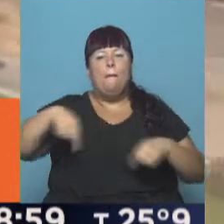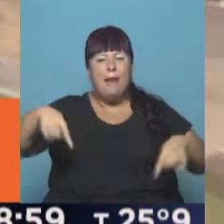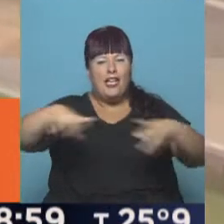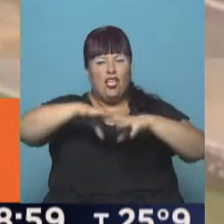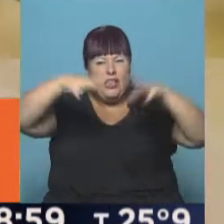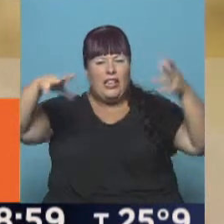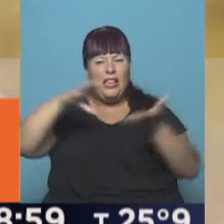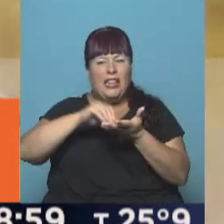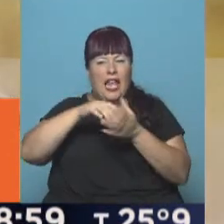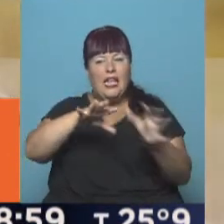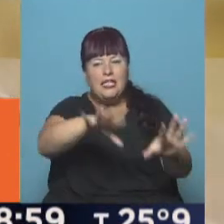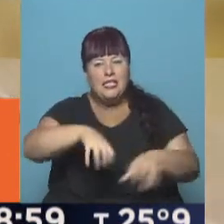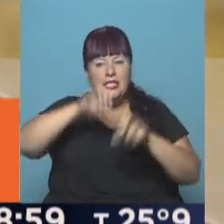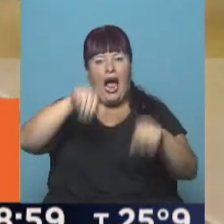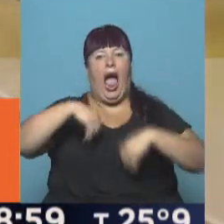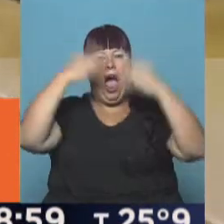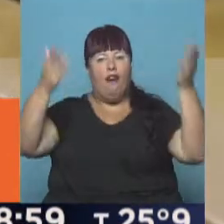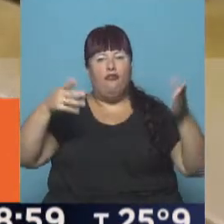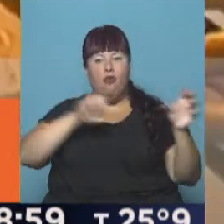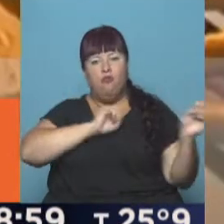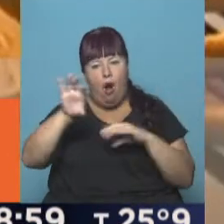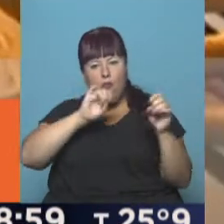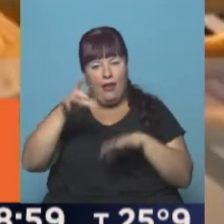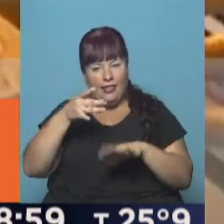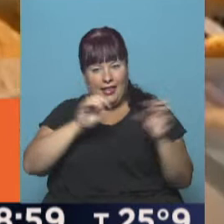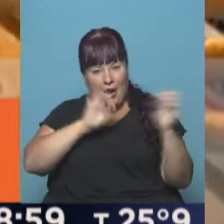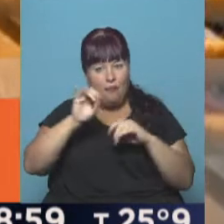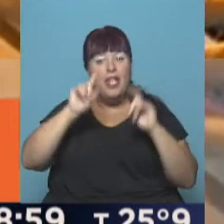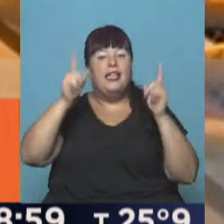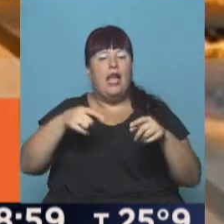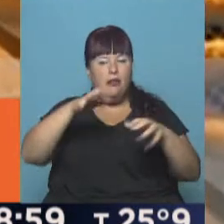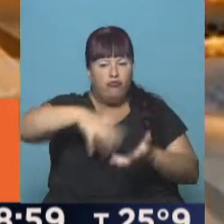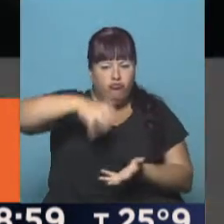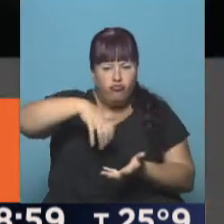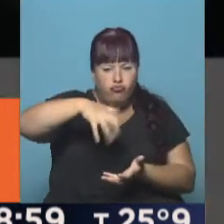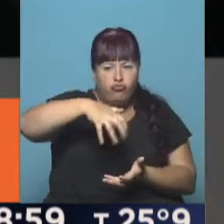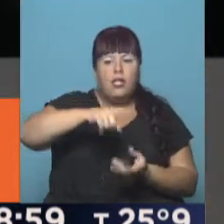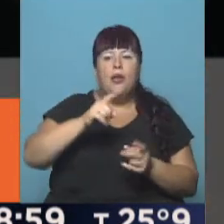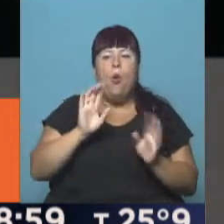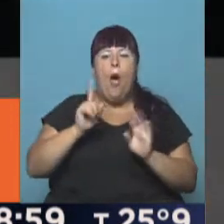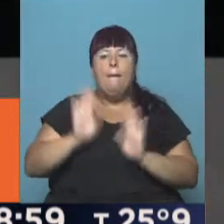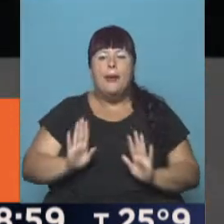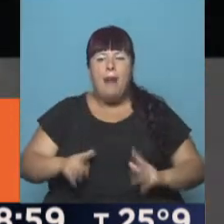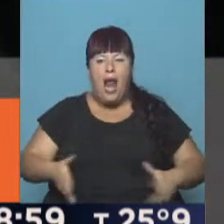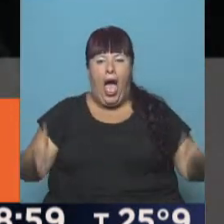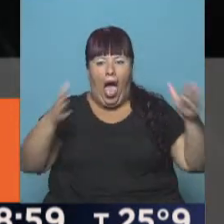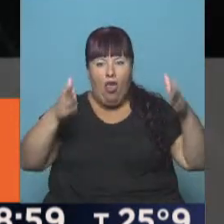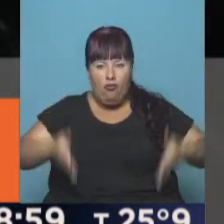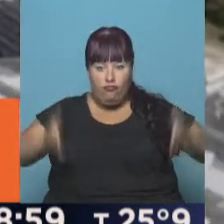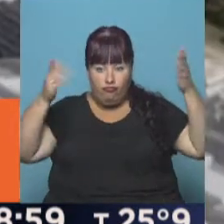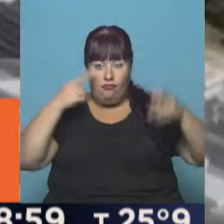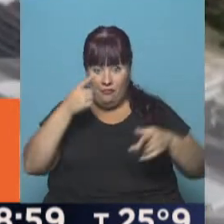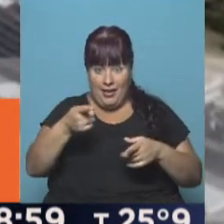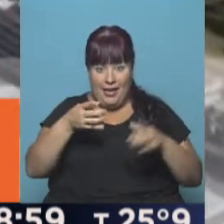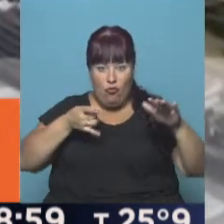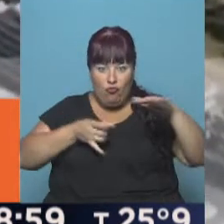de tierra, que es retirada al exterior en vagones. Además de excavar, la máquina también va armando la estructura de hormigón, ahí lo veíamos,